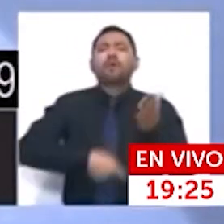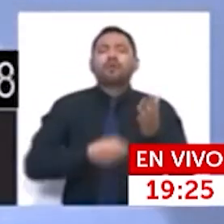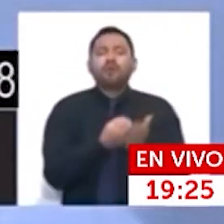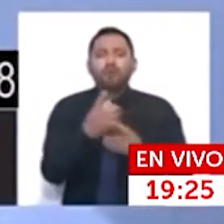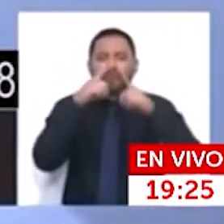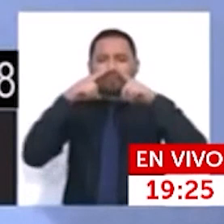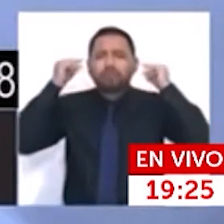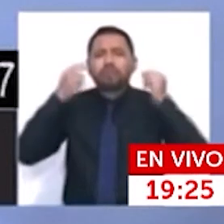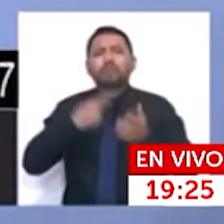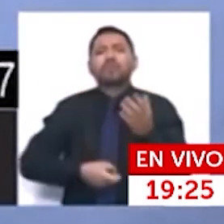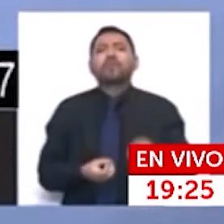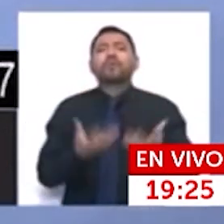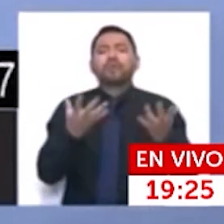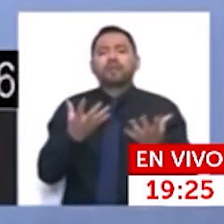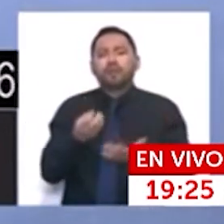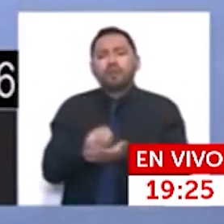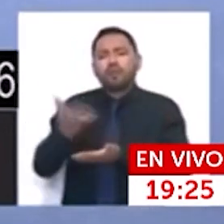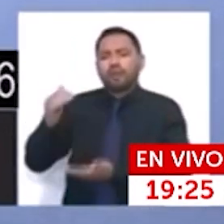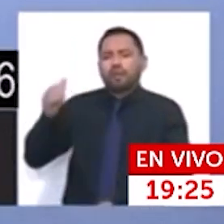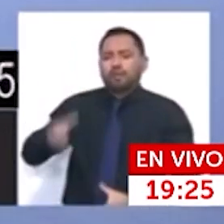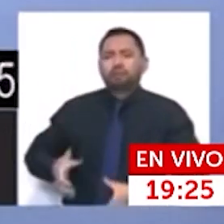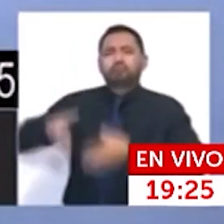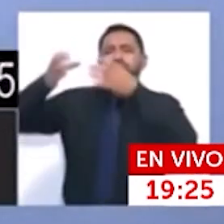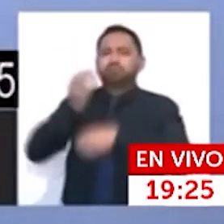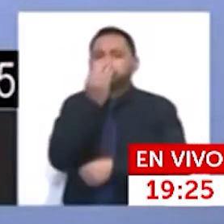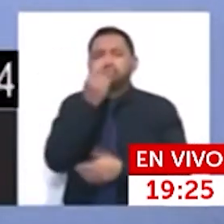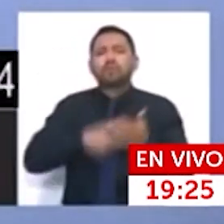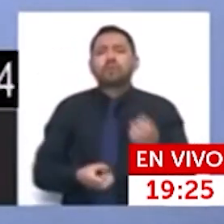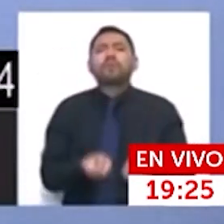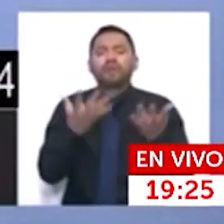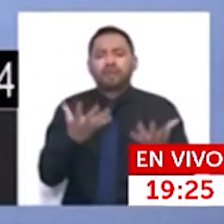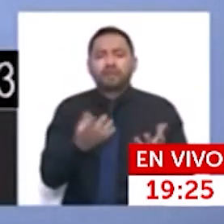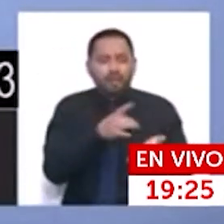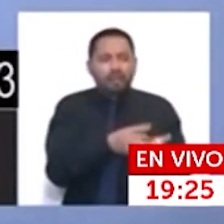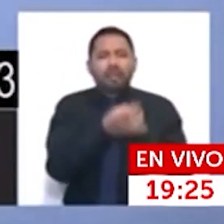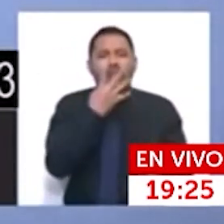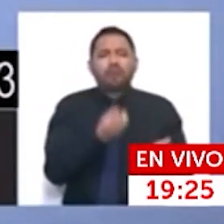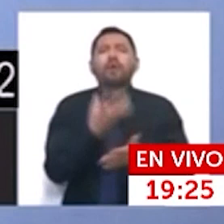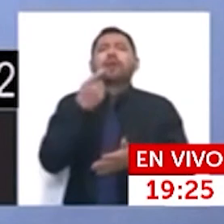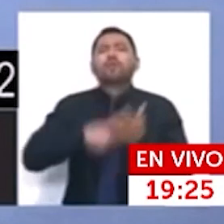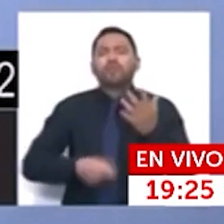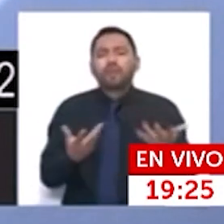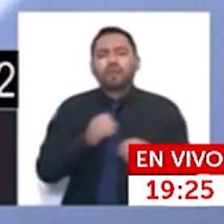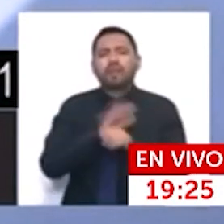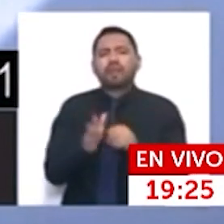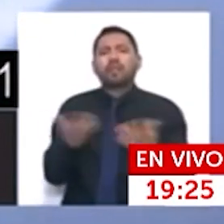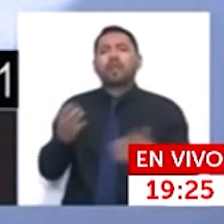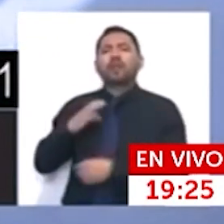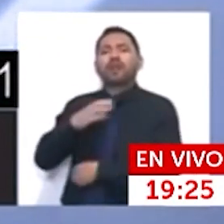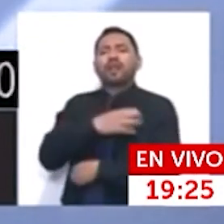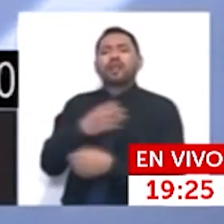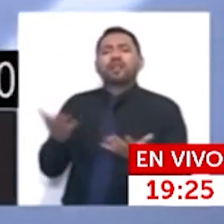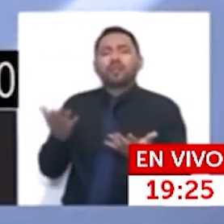en plena pandemia cuando ha costado una pastilla en plena pandemia donde estaba el congreso donde estaban las grandes mayorías donde